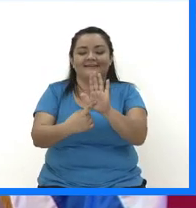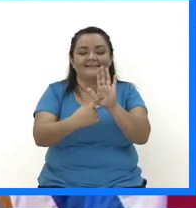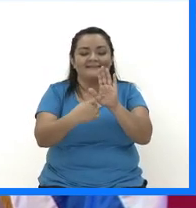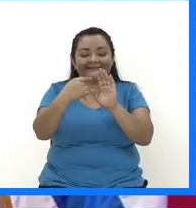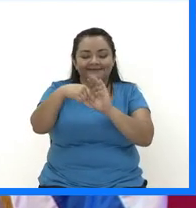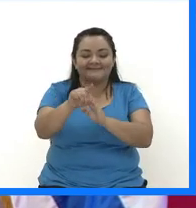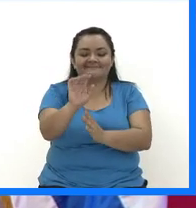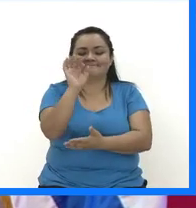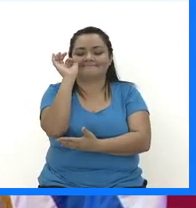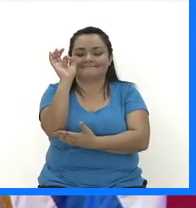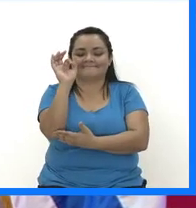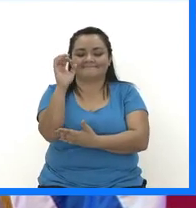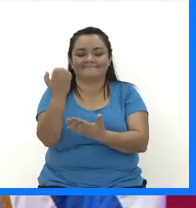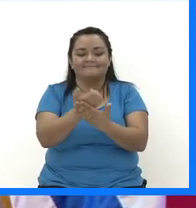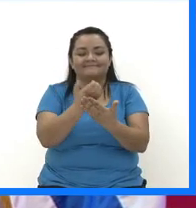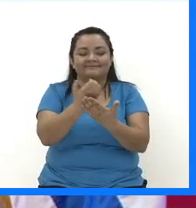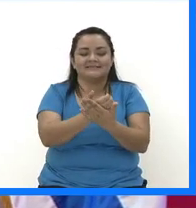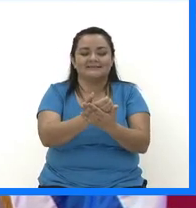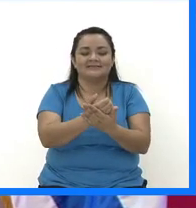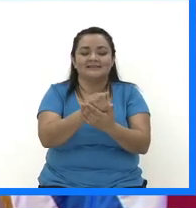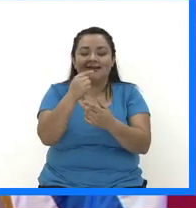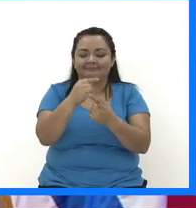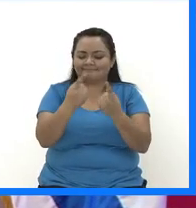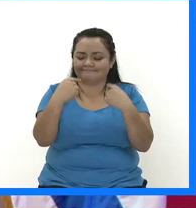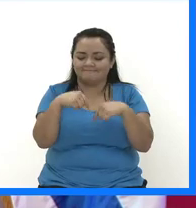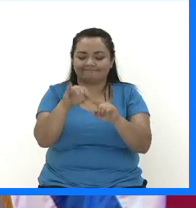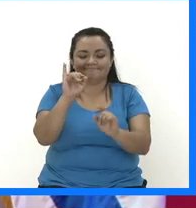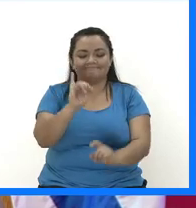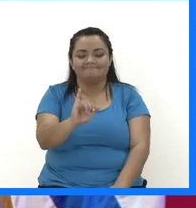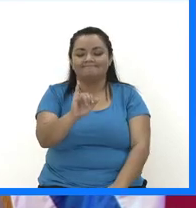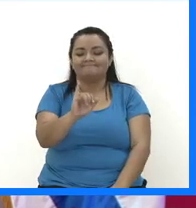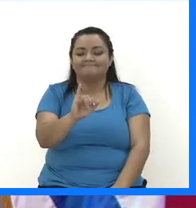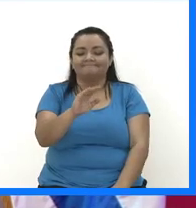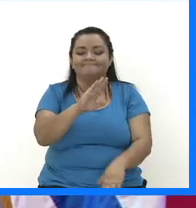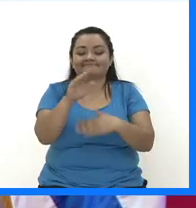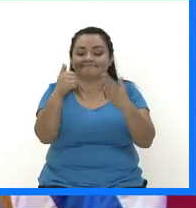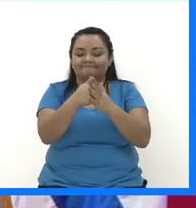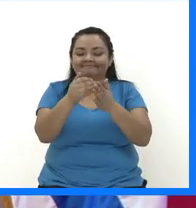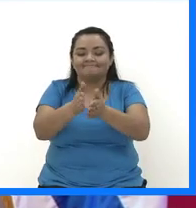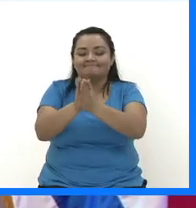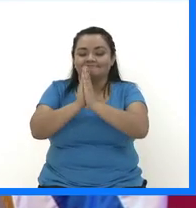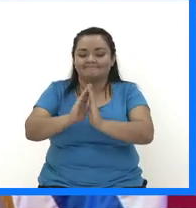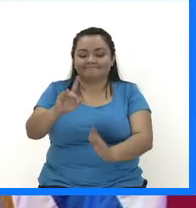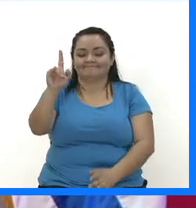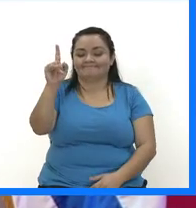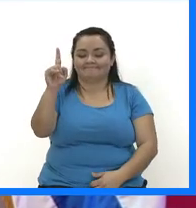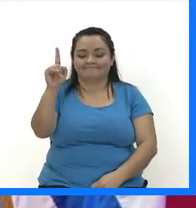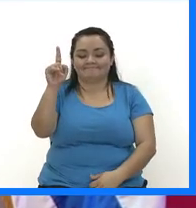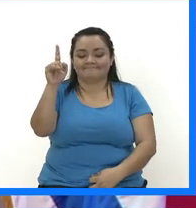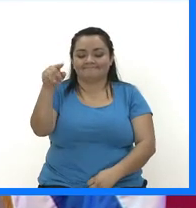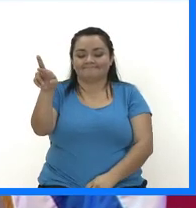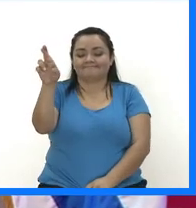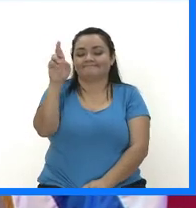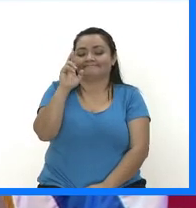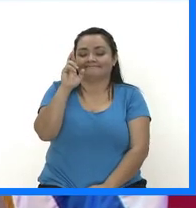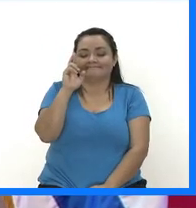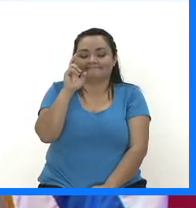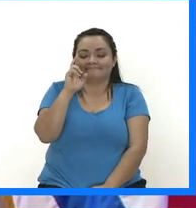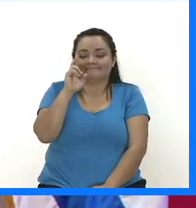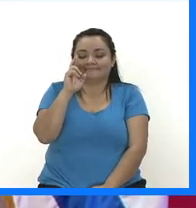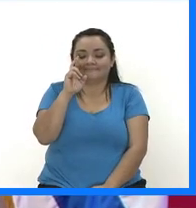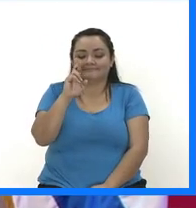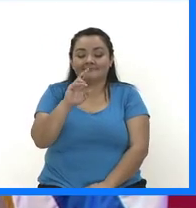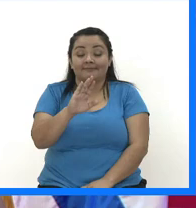y deis fruto y vuestro fruto permanezca para que todo lo que pides al padre en mi nombre él os lo deje